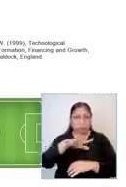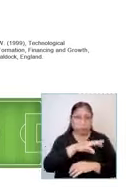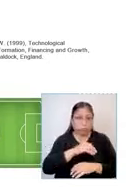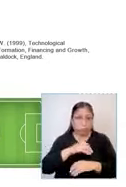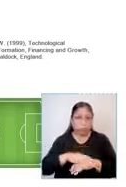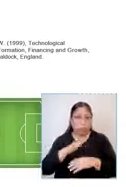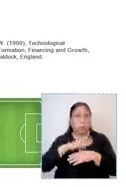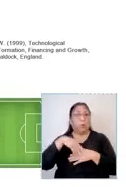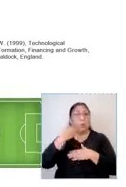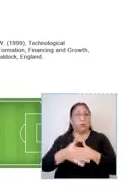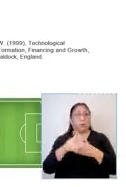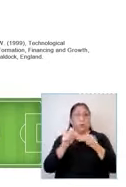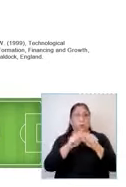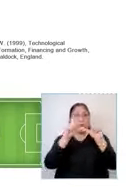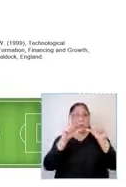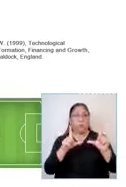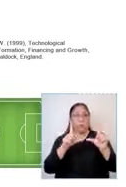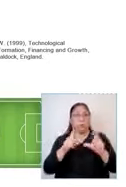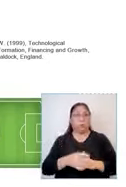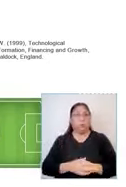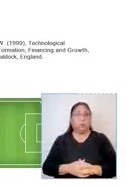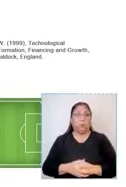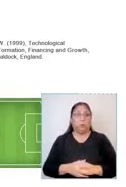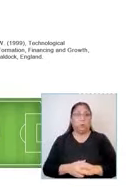Siguiente diapositiva.